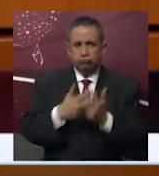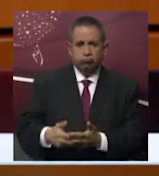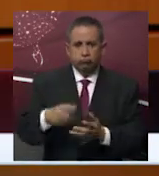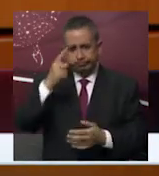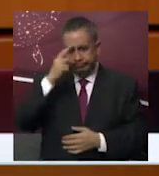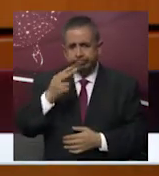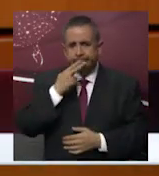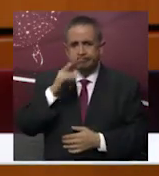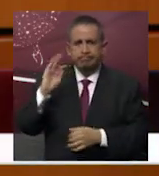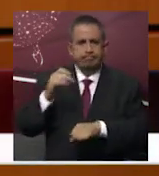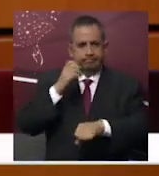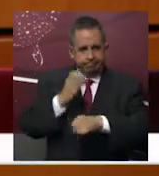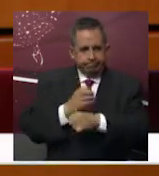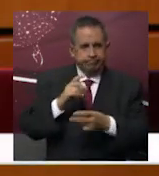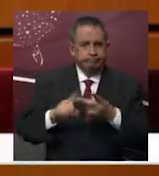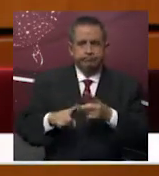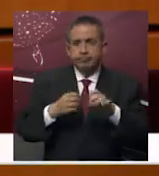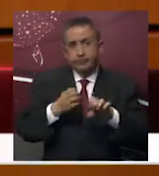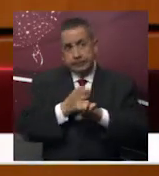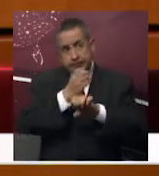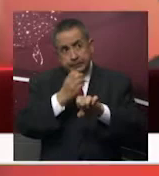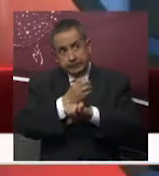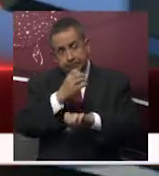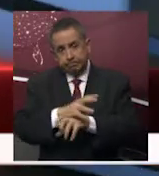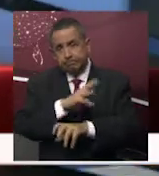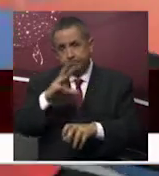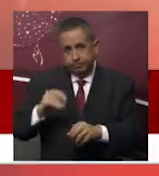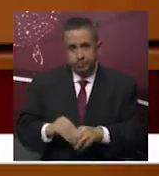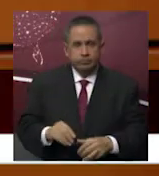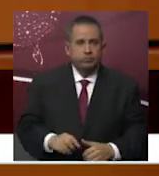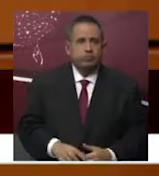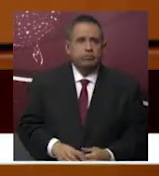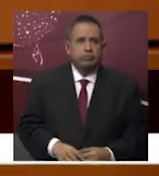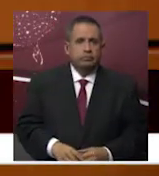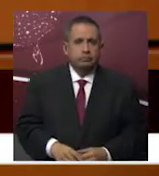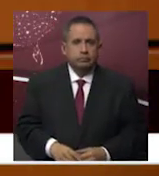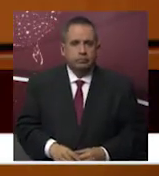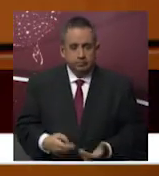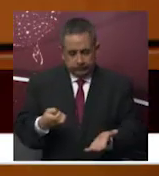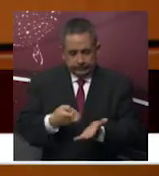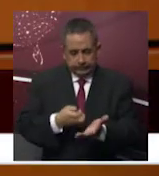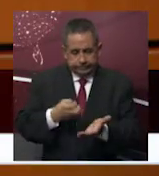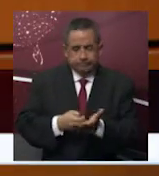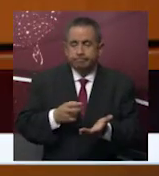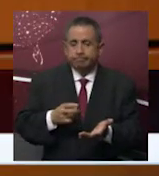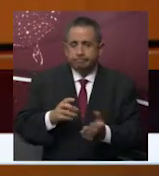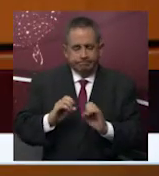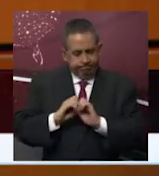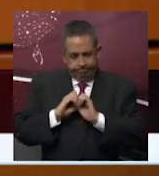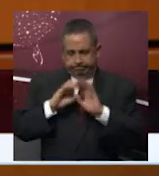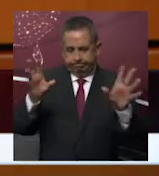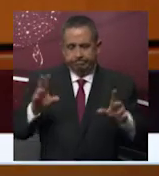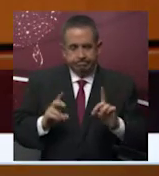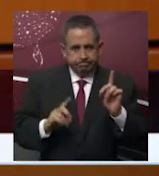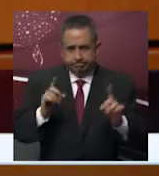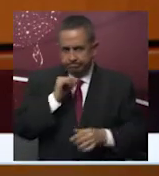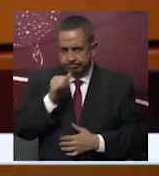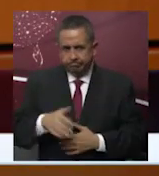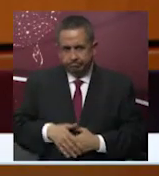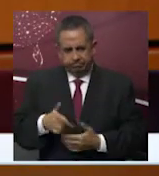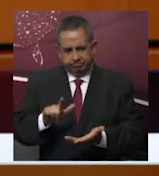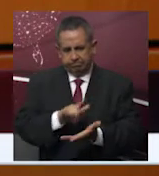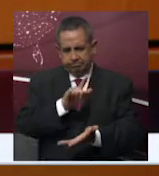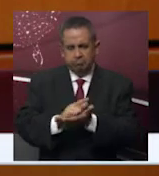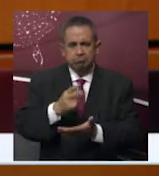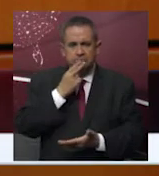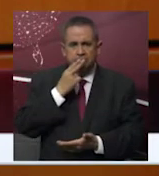la federación y a las entidades. En este tenor no tengo dudas que la ley que hoy se propone es un